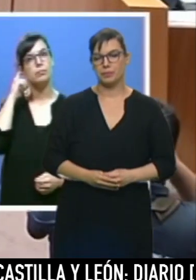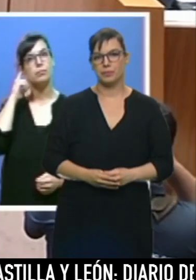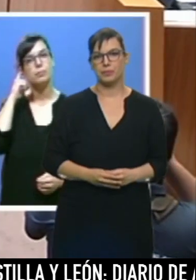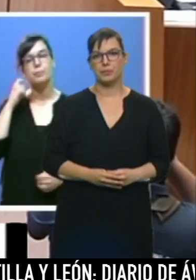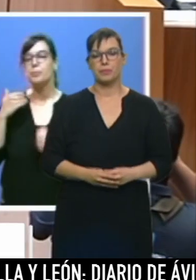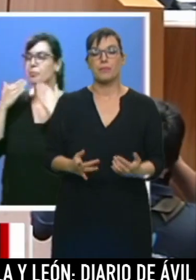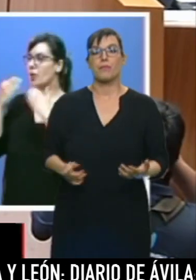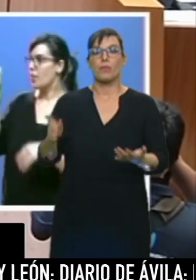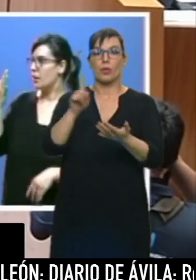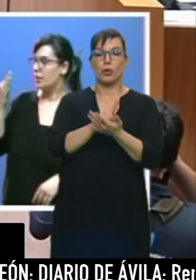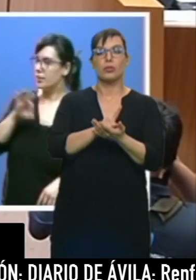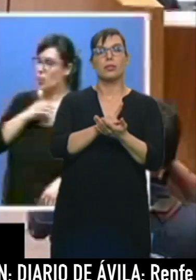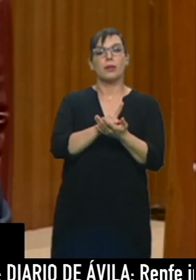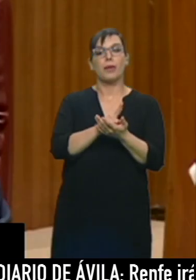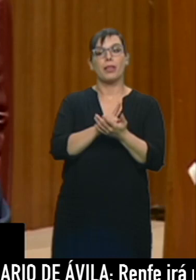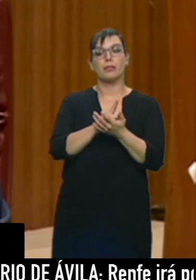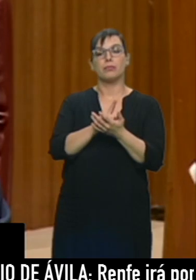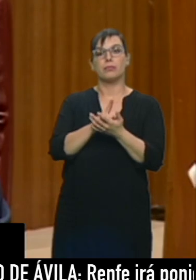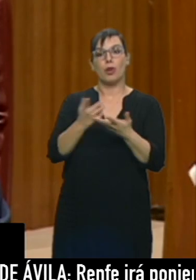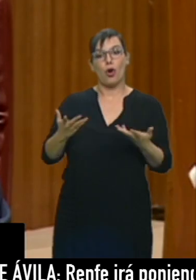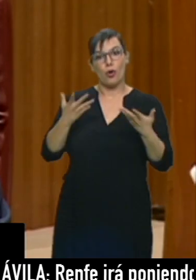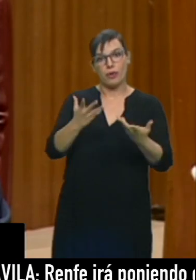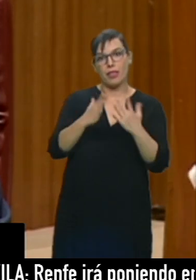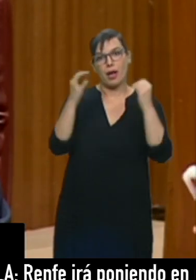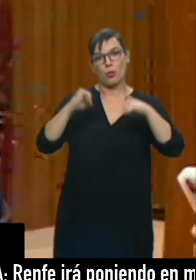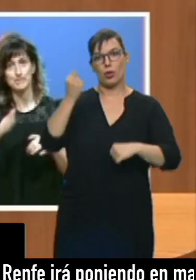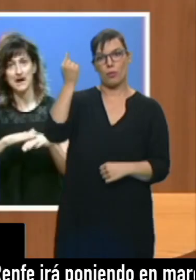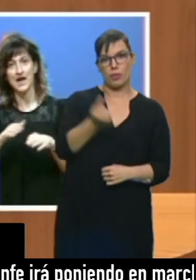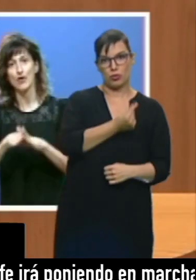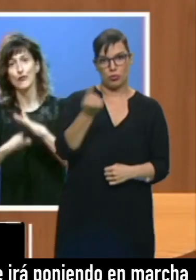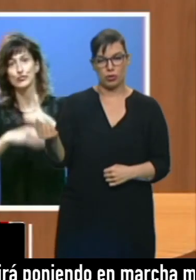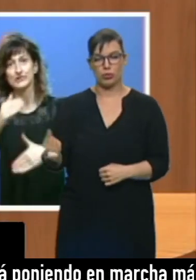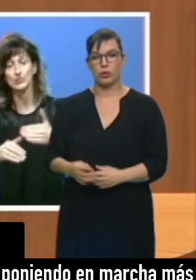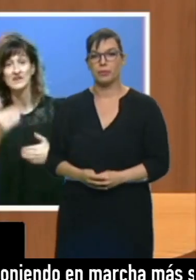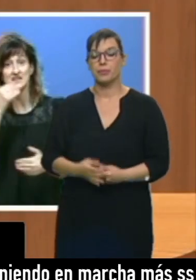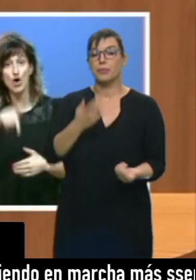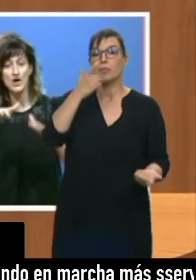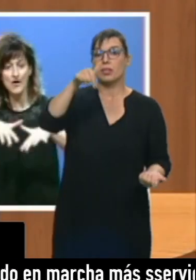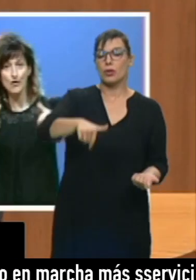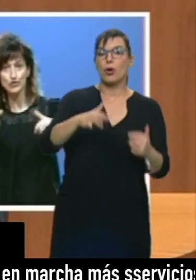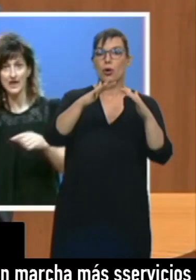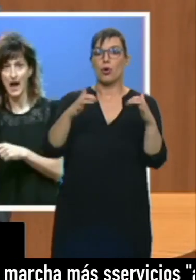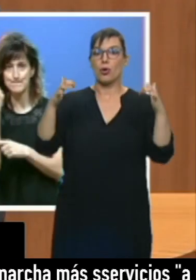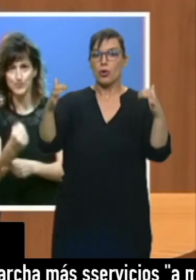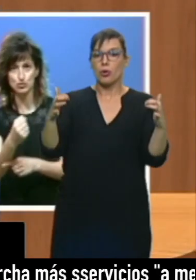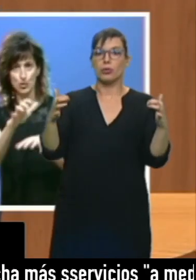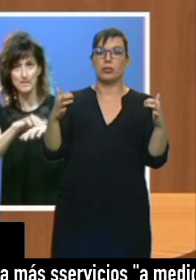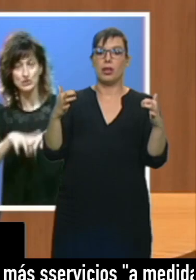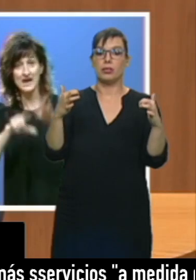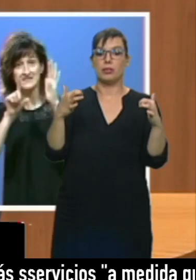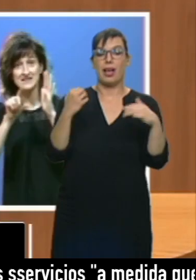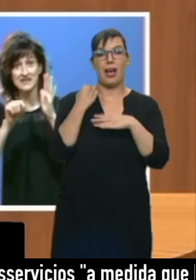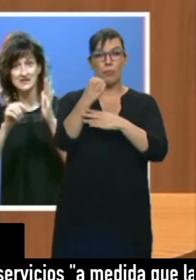De nuevo, el guante de un acuerdo de presupuestos ha estado presente en el debate. Si hoy las Cortes respaldan mayoritariamente las 60